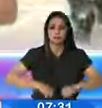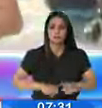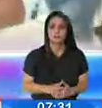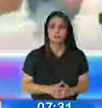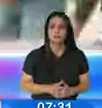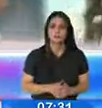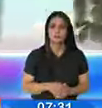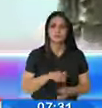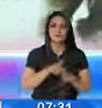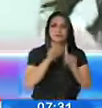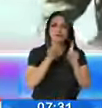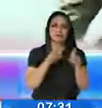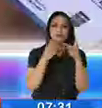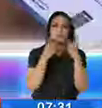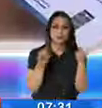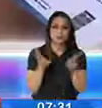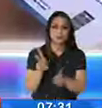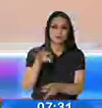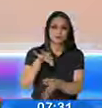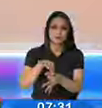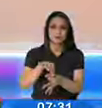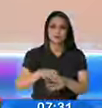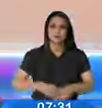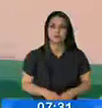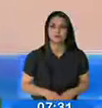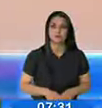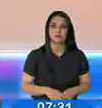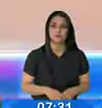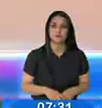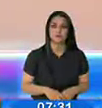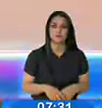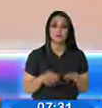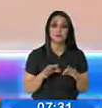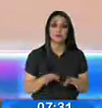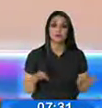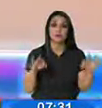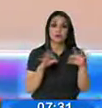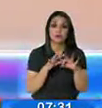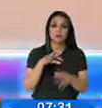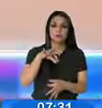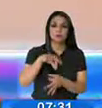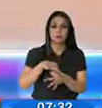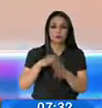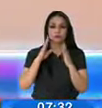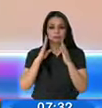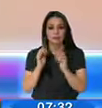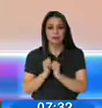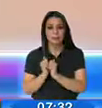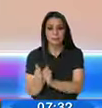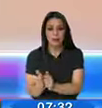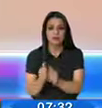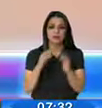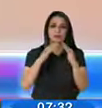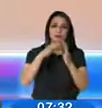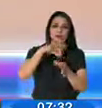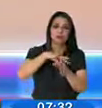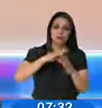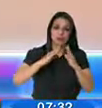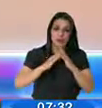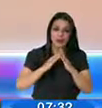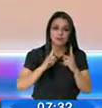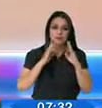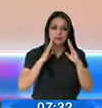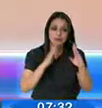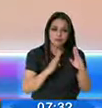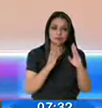frente a la consulta popular y referéndum. Y lo importante es tener el voto asistido, el voto en casa, atención preferente,